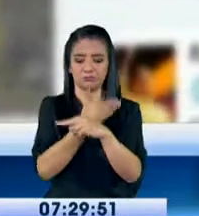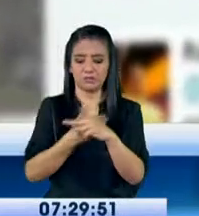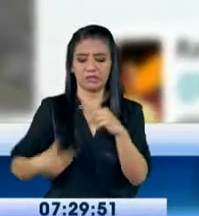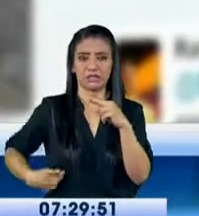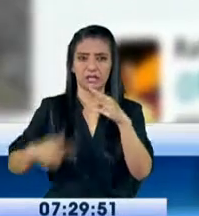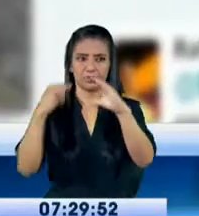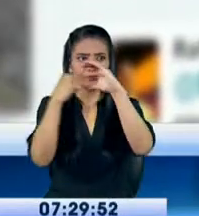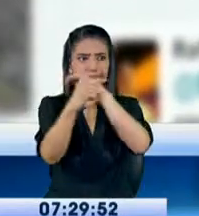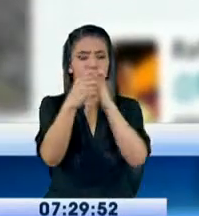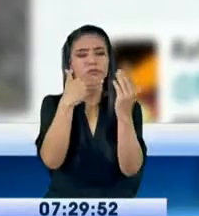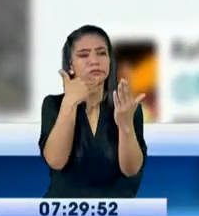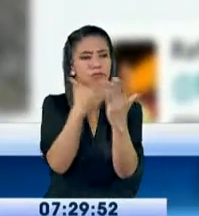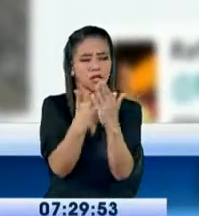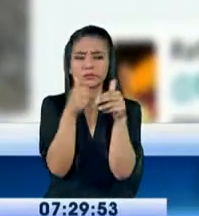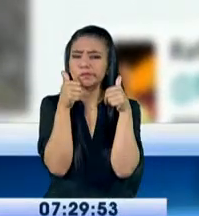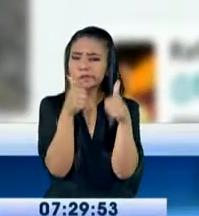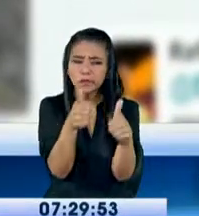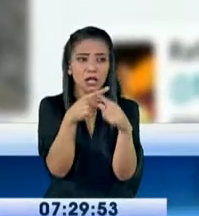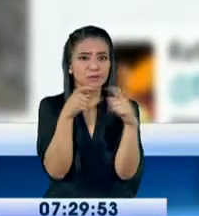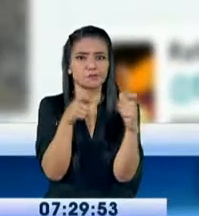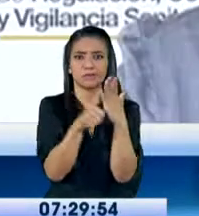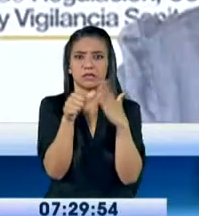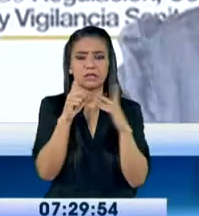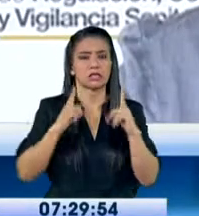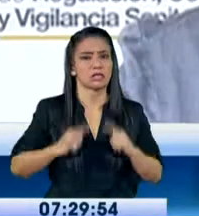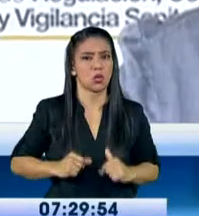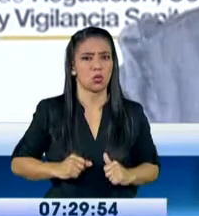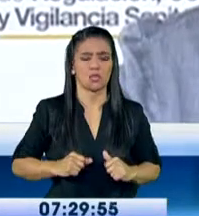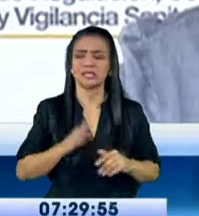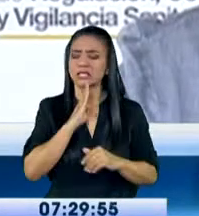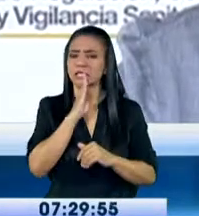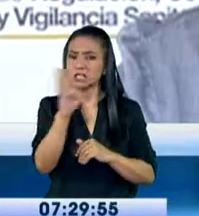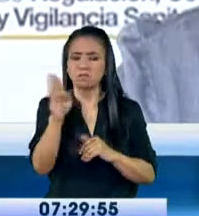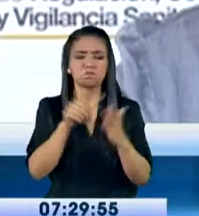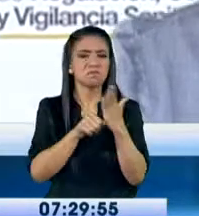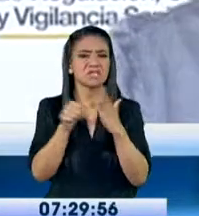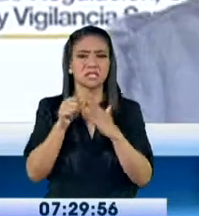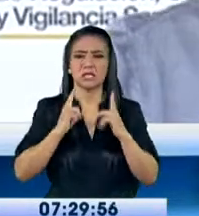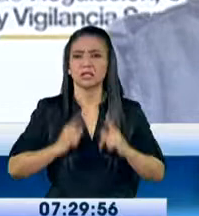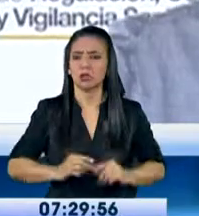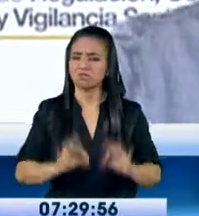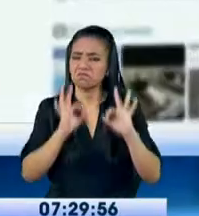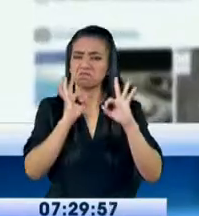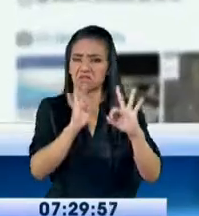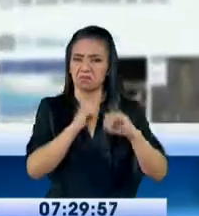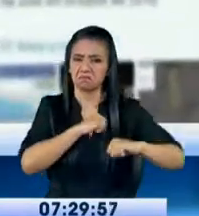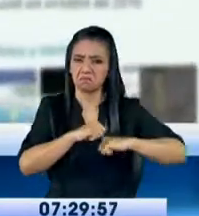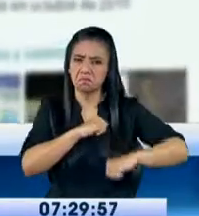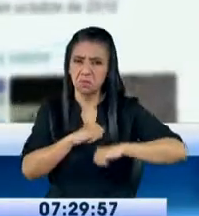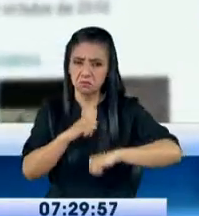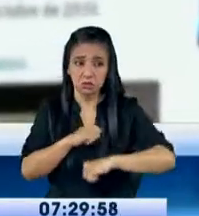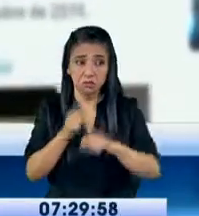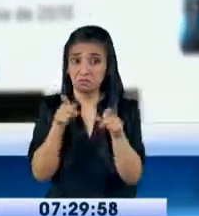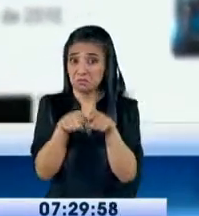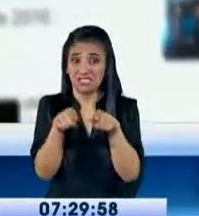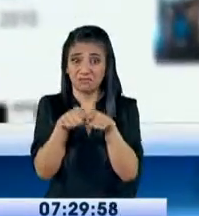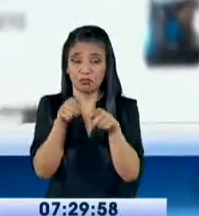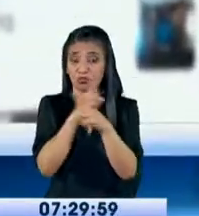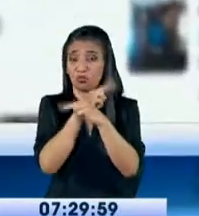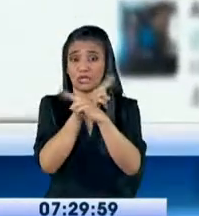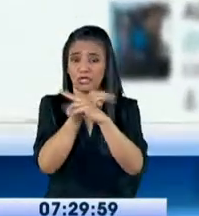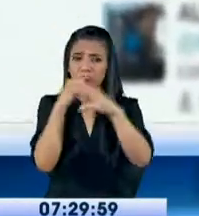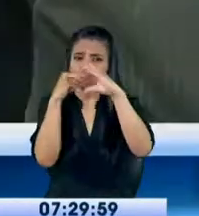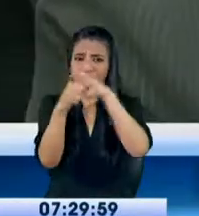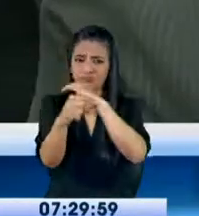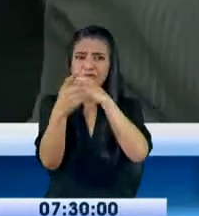presidente agradecía el trabajo realizado por la ex ministra que se mantuvo al frente del sector salud. Además, mediante esta misma red social,